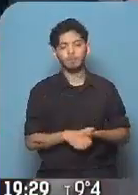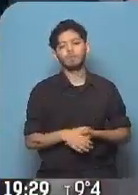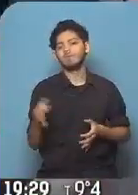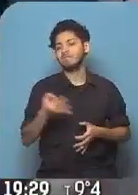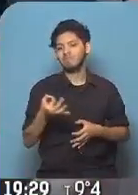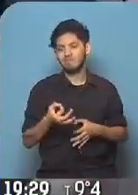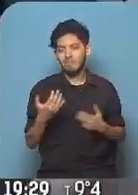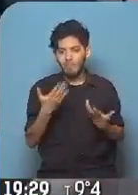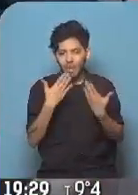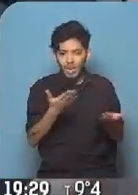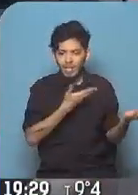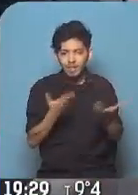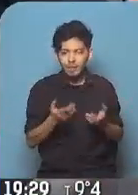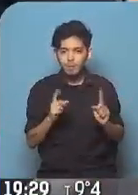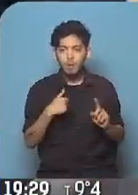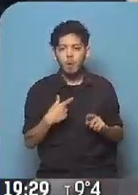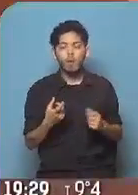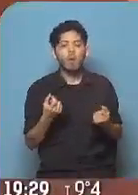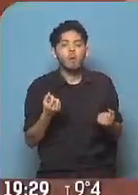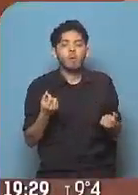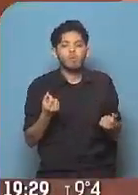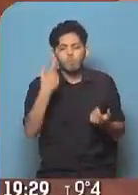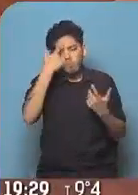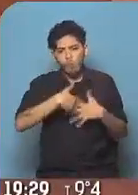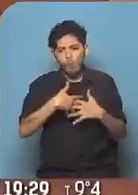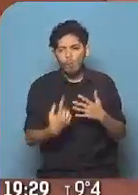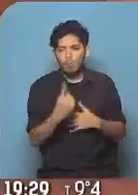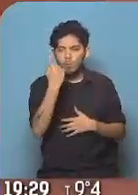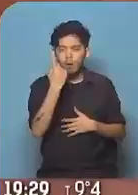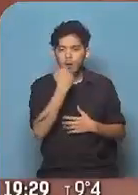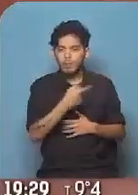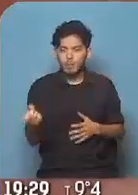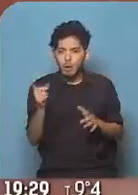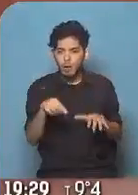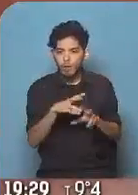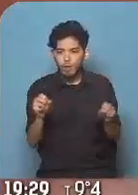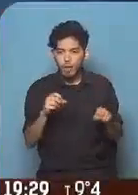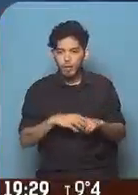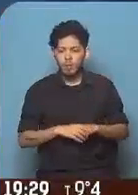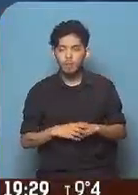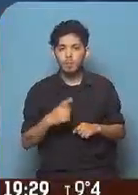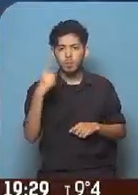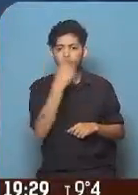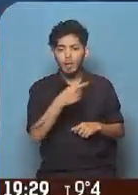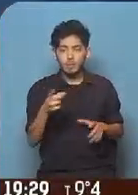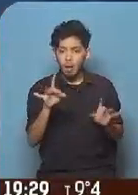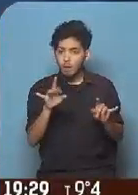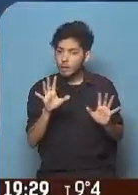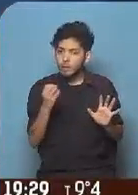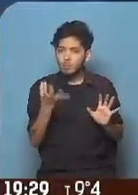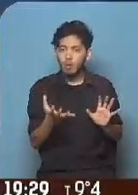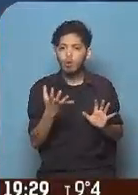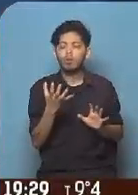semana, ¿no? ¿Qué primera reflexión hace sobre esta semana que estamos terminando? Y una semana complicada